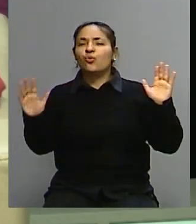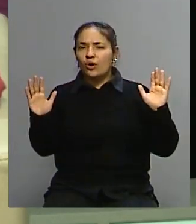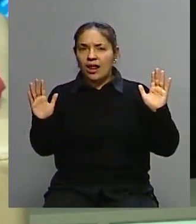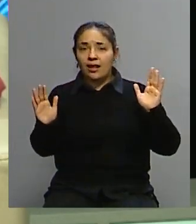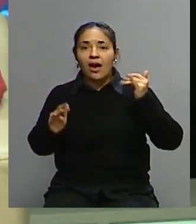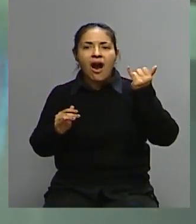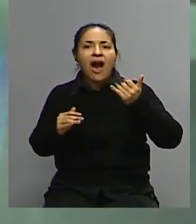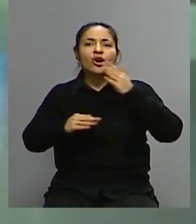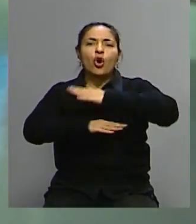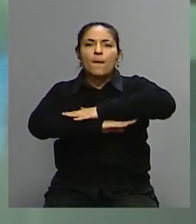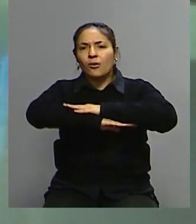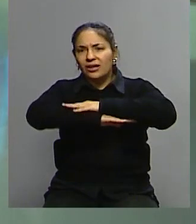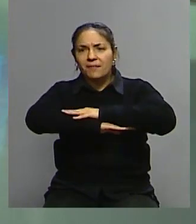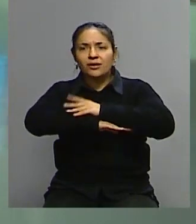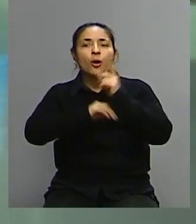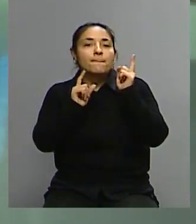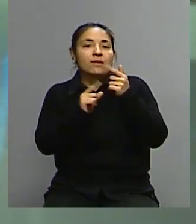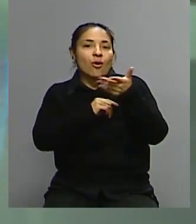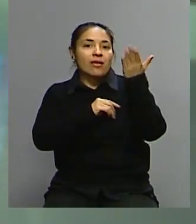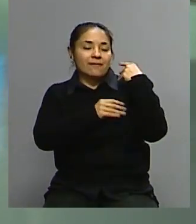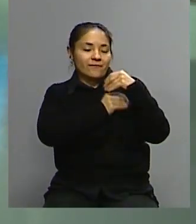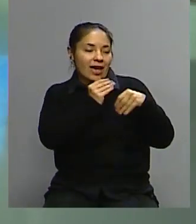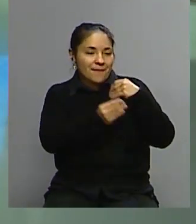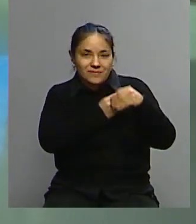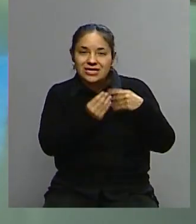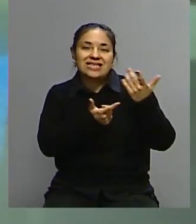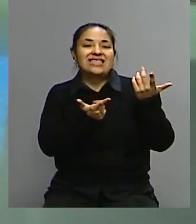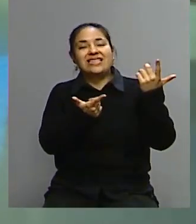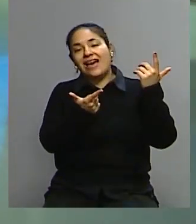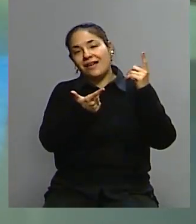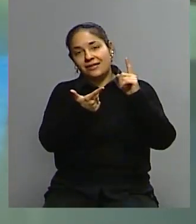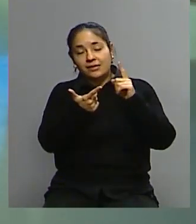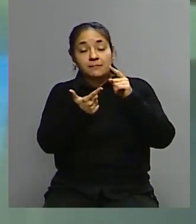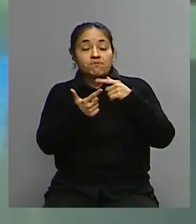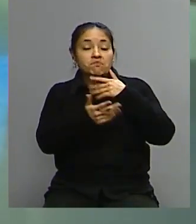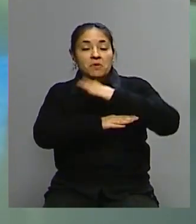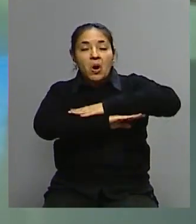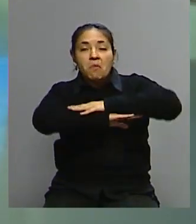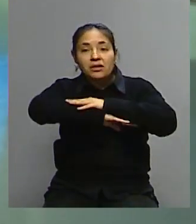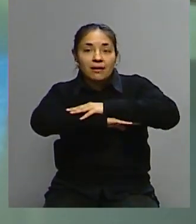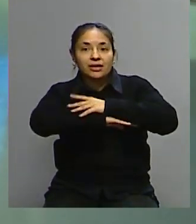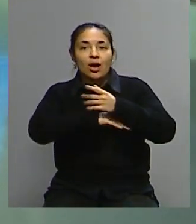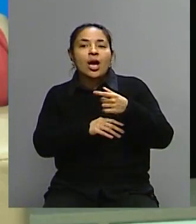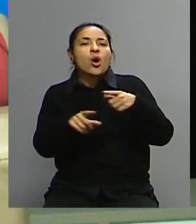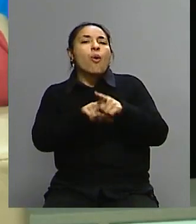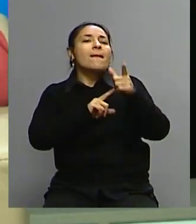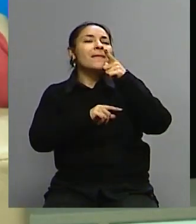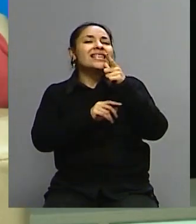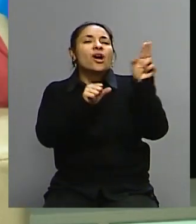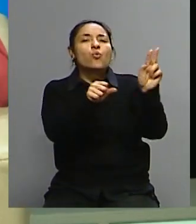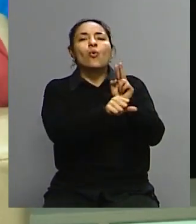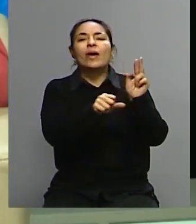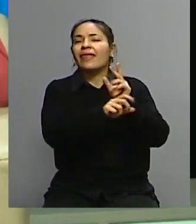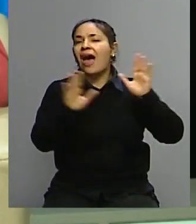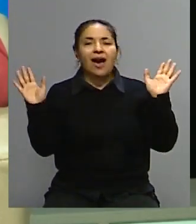que hacen, como lo que hablábamos anteriormente, a nivel familiar, que muchas veces son vistas como una cuestión de cuidado o de querer,